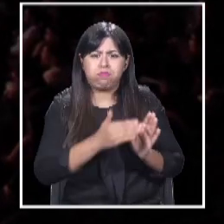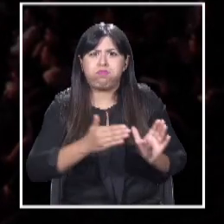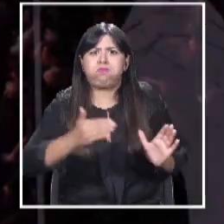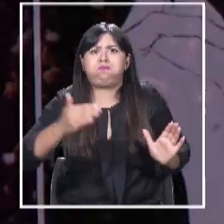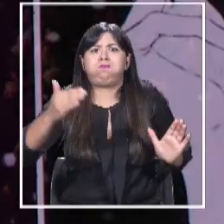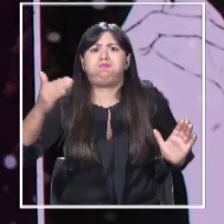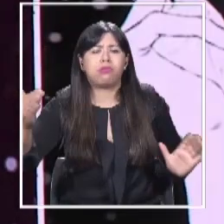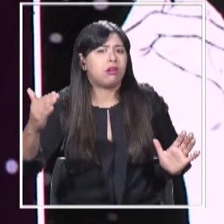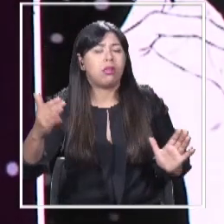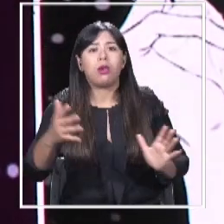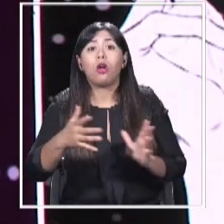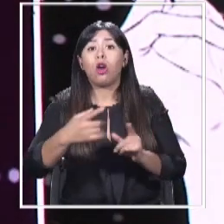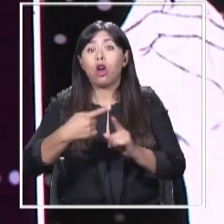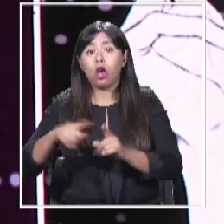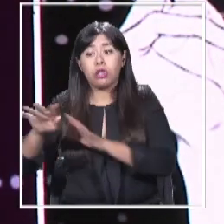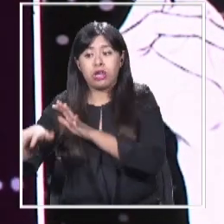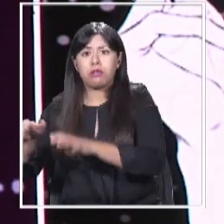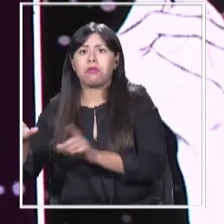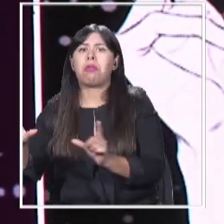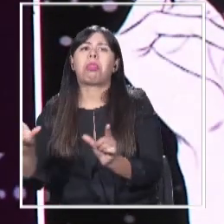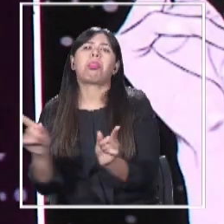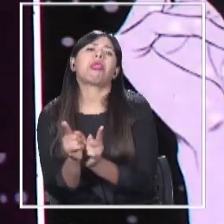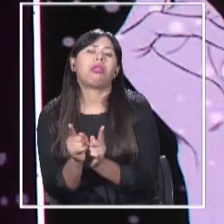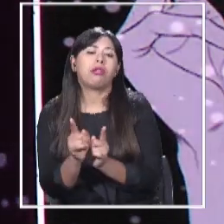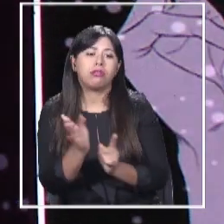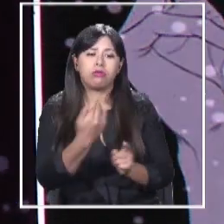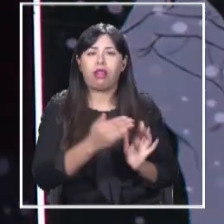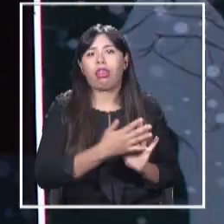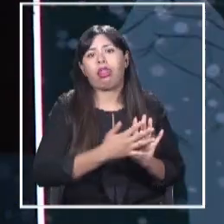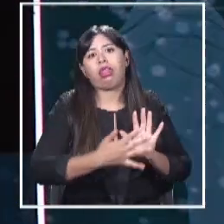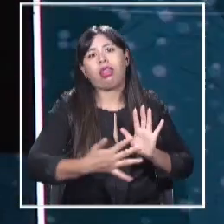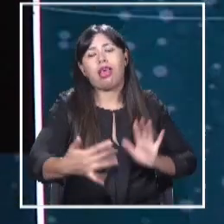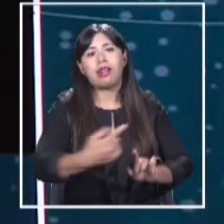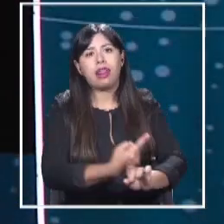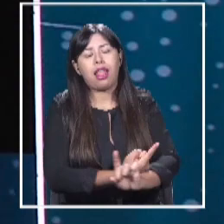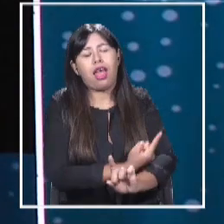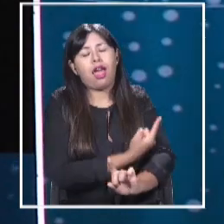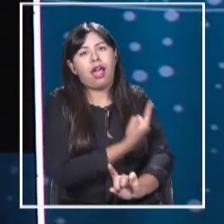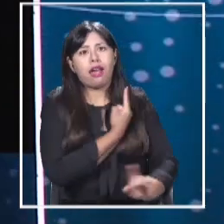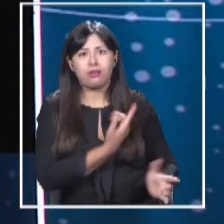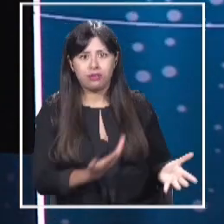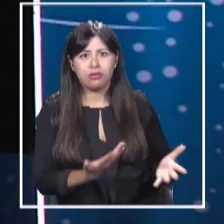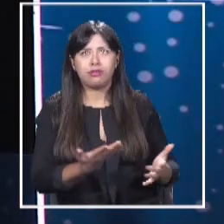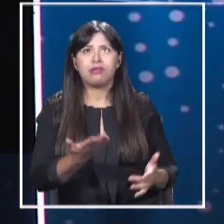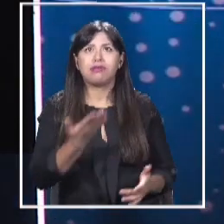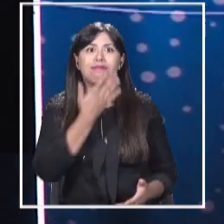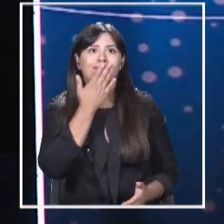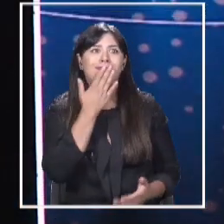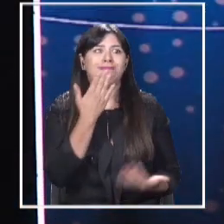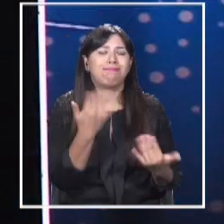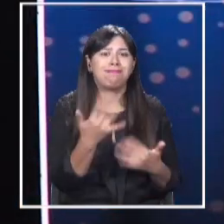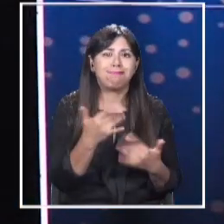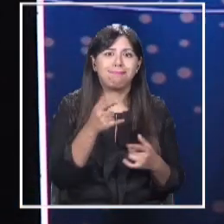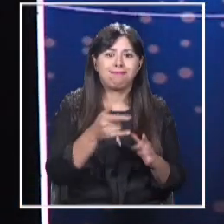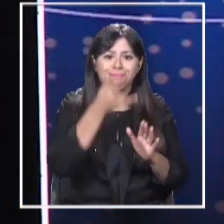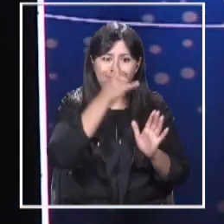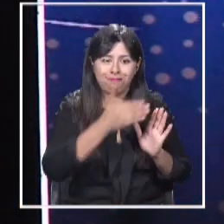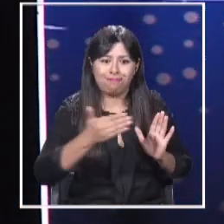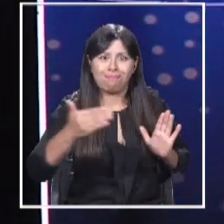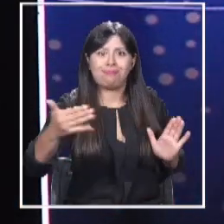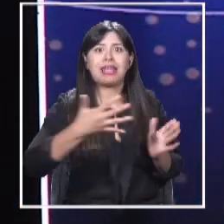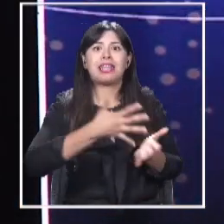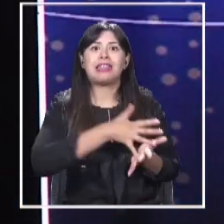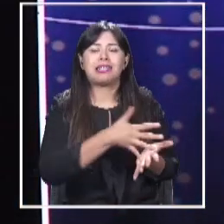ningún otro animal. ¿Y cómo salimos adelante, entonces, si hemos un poco hecho una autobroma, ¿no?, aumentando ese periodo de